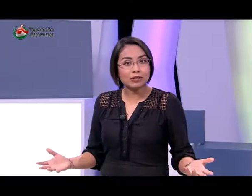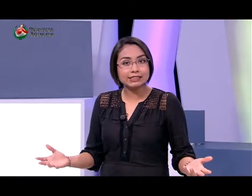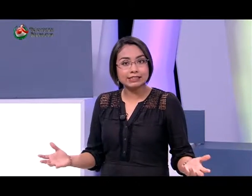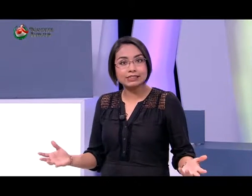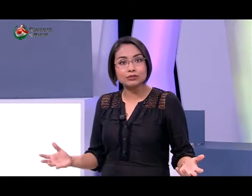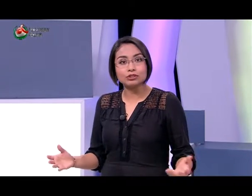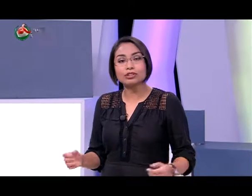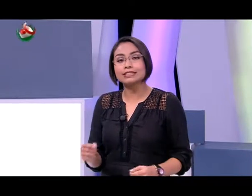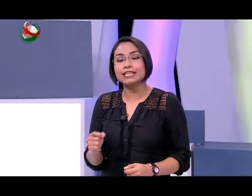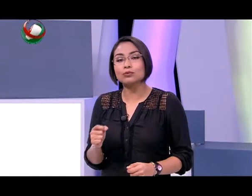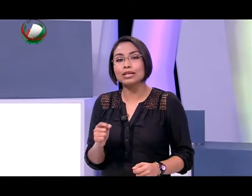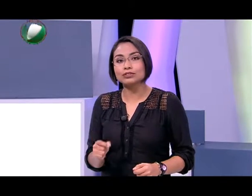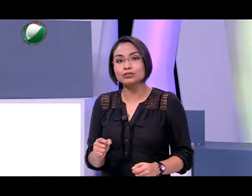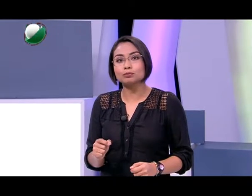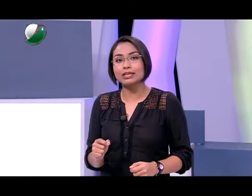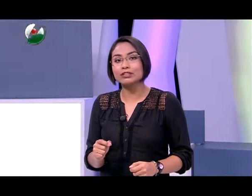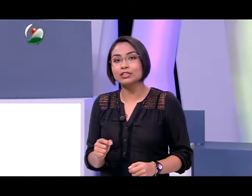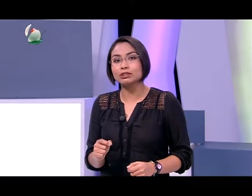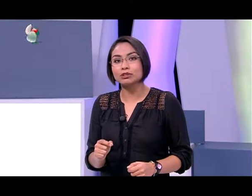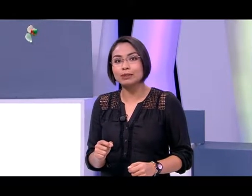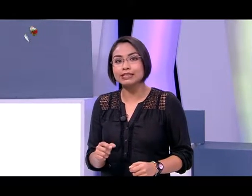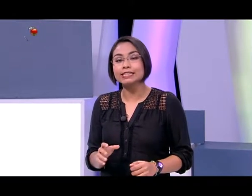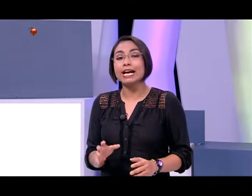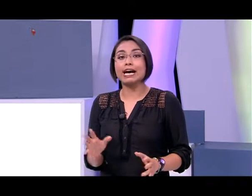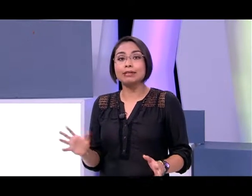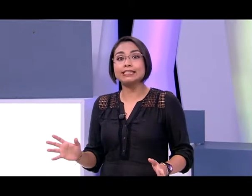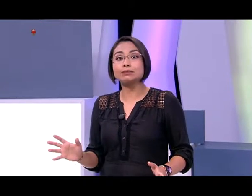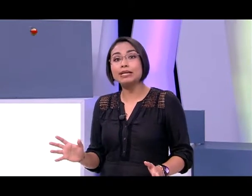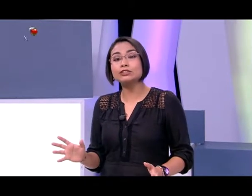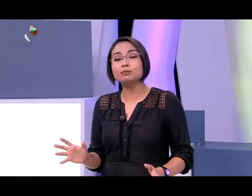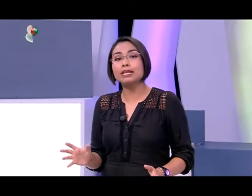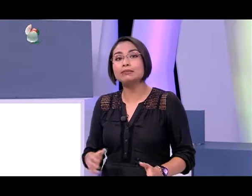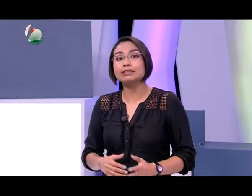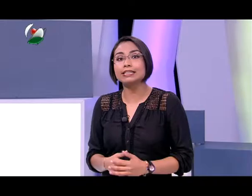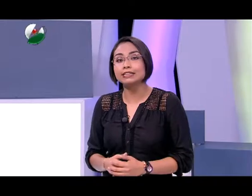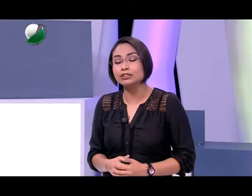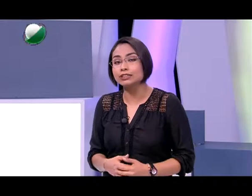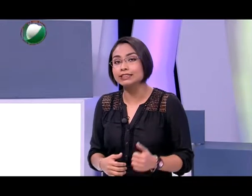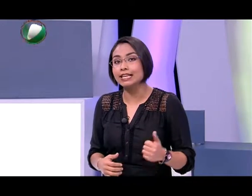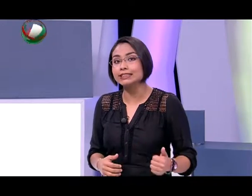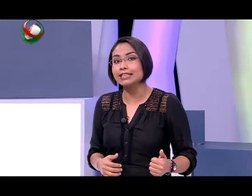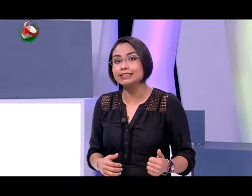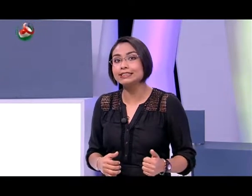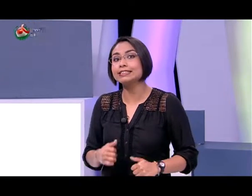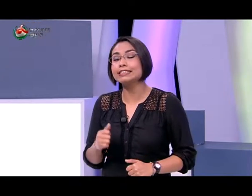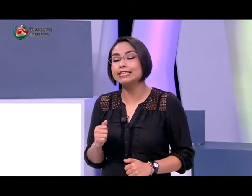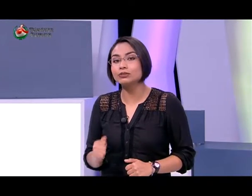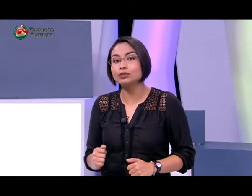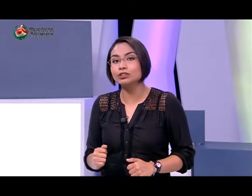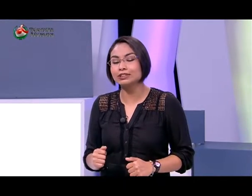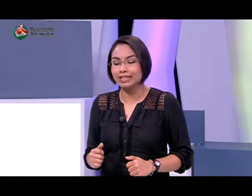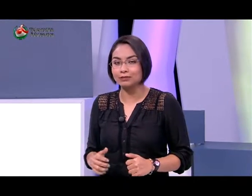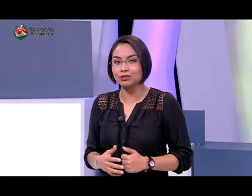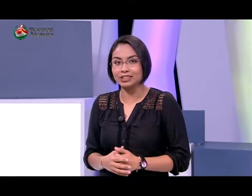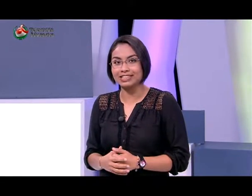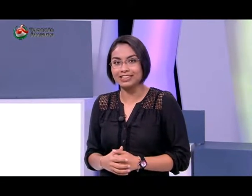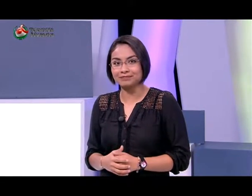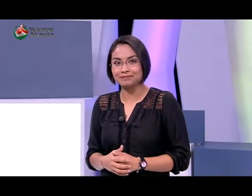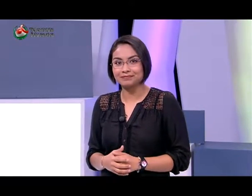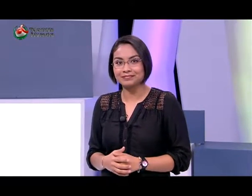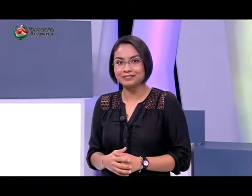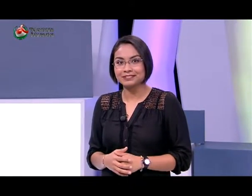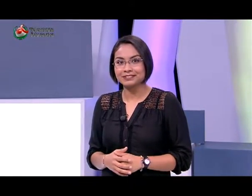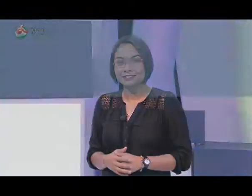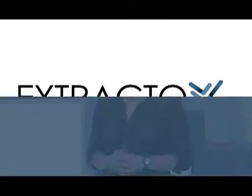y cómo las instituciones de educación superior en nuestro país abren espacios para investigaciones, análisis y estudios de la